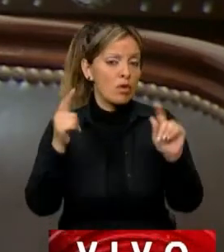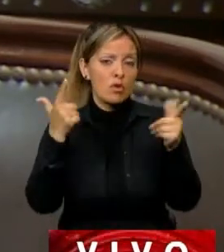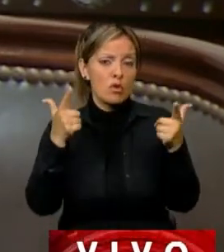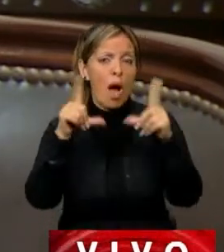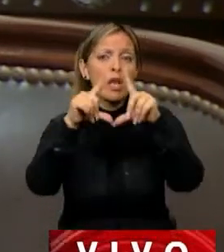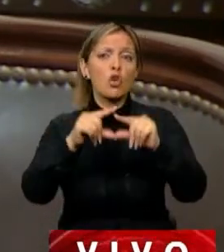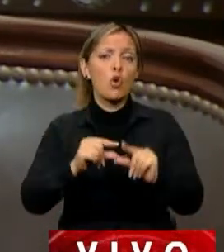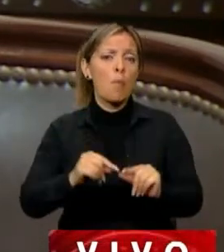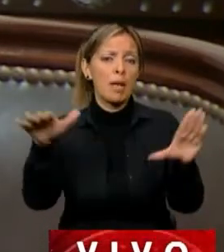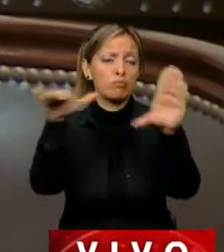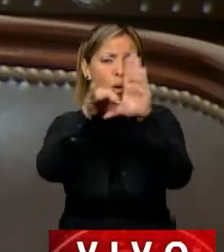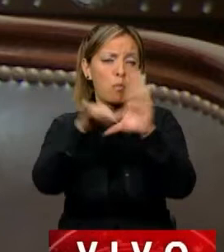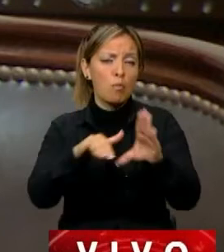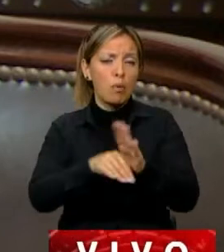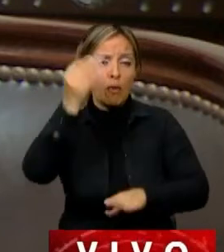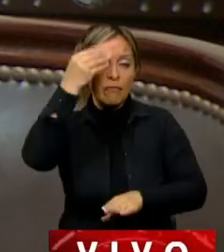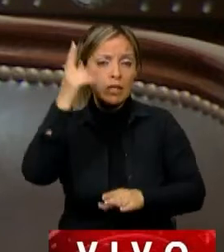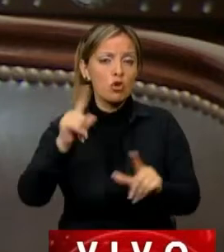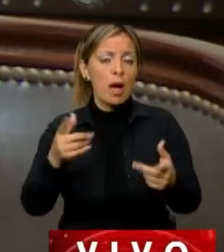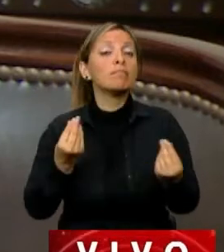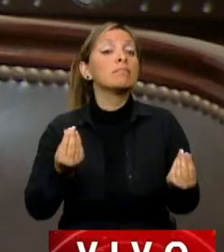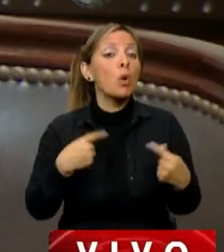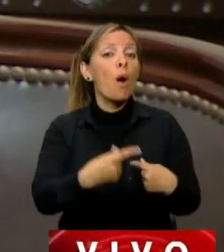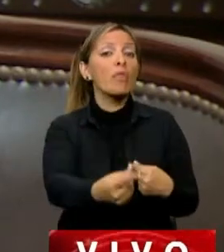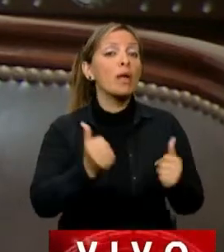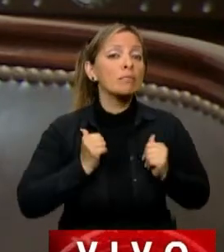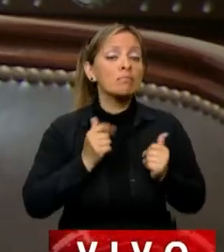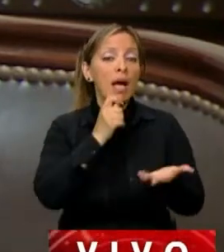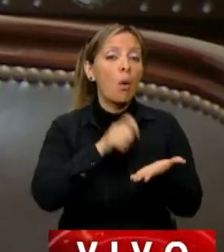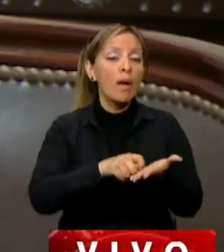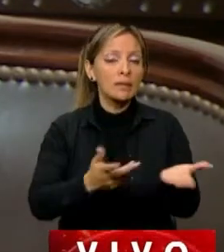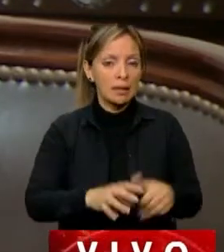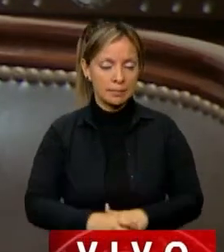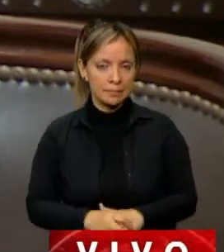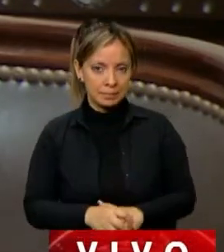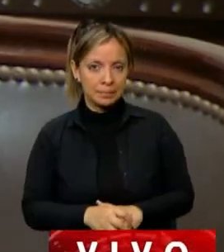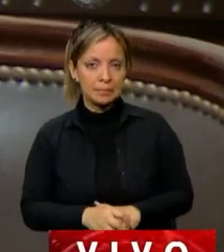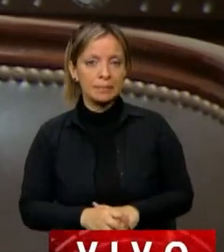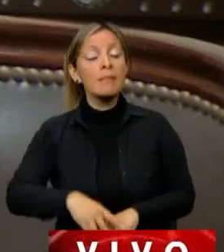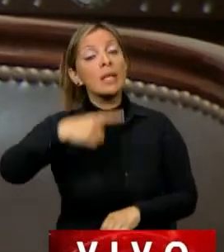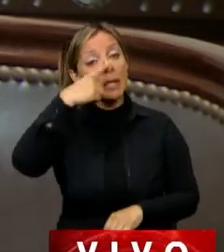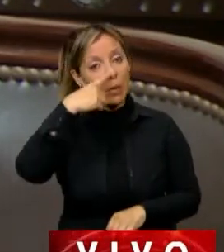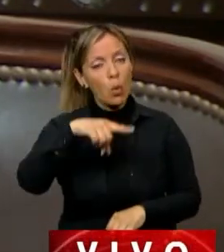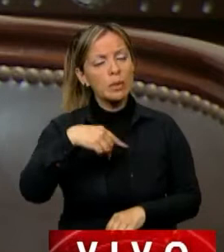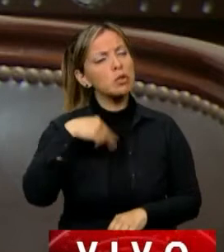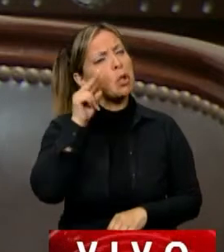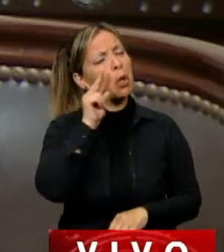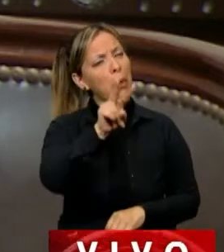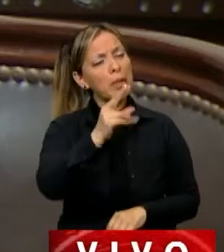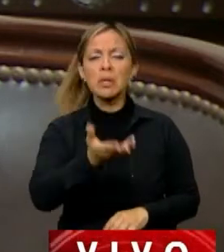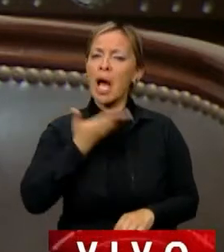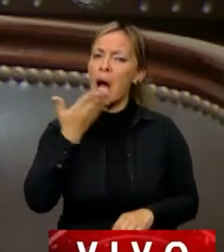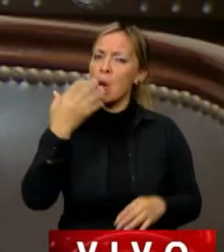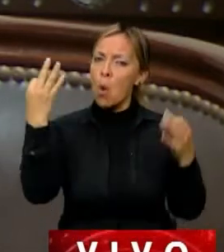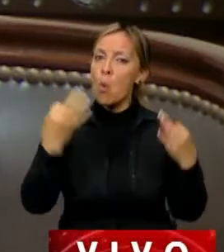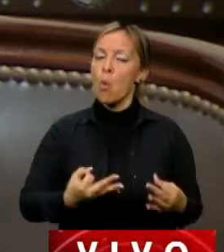números oficiales en todo esto? Y por último, lo sentí, señor ministro, hablar con mucha énfasis,